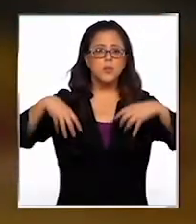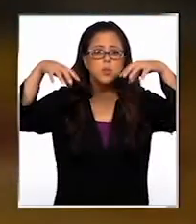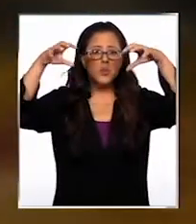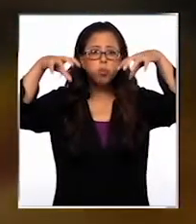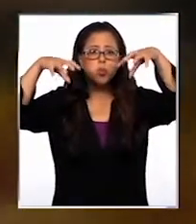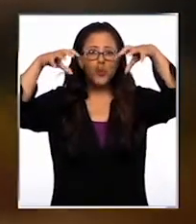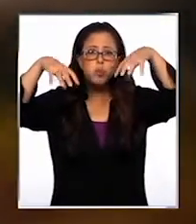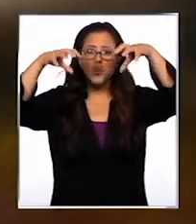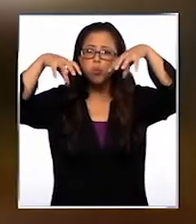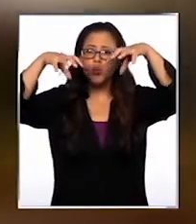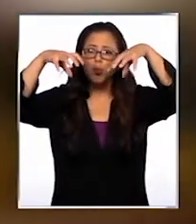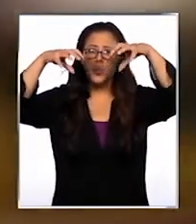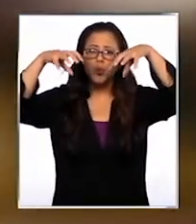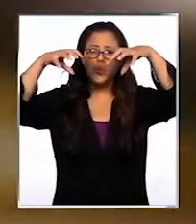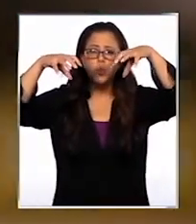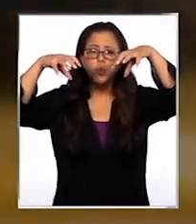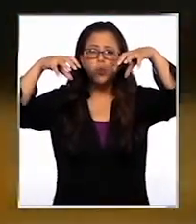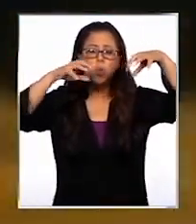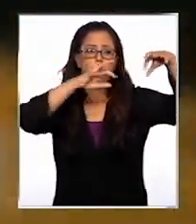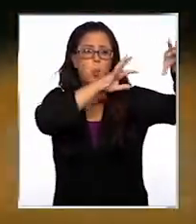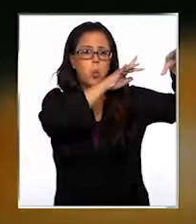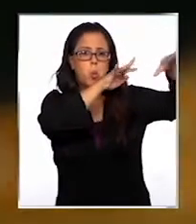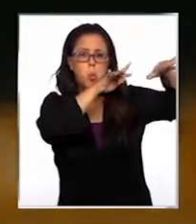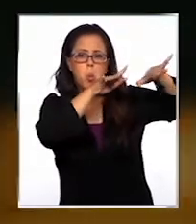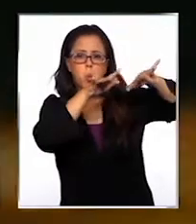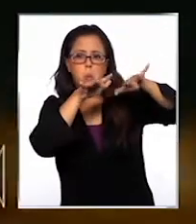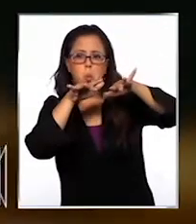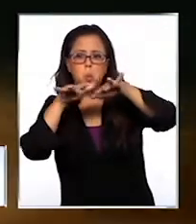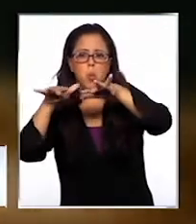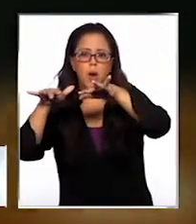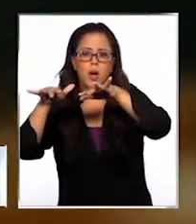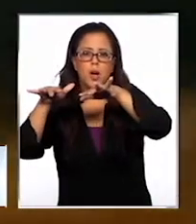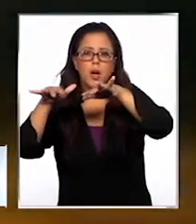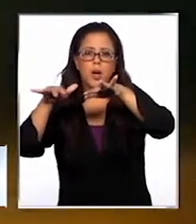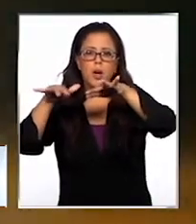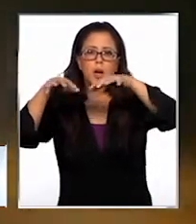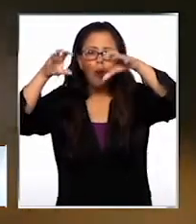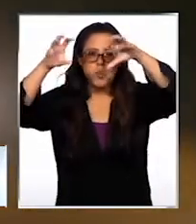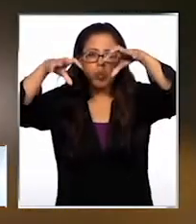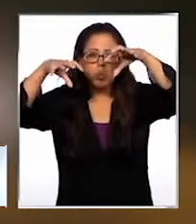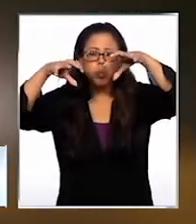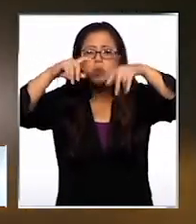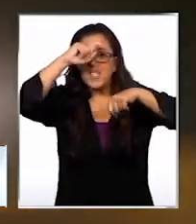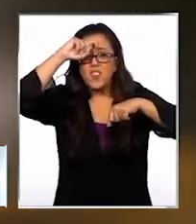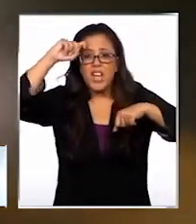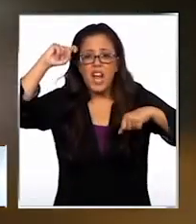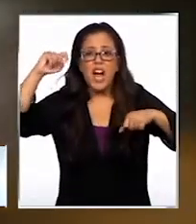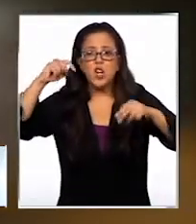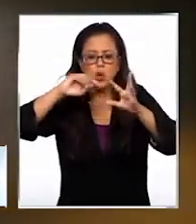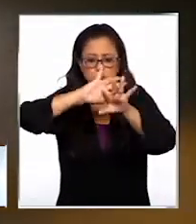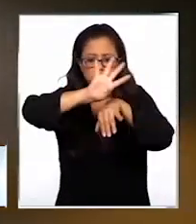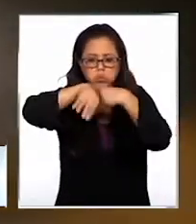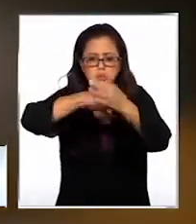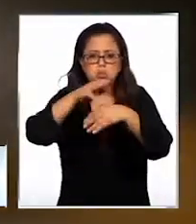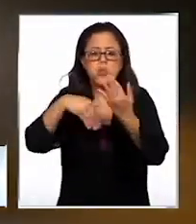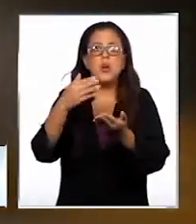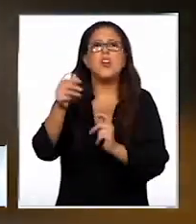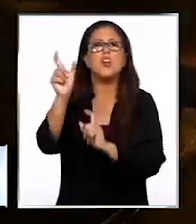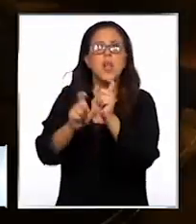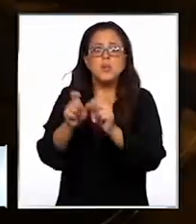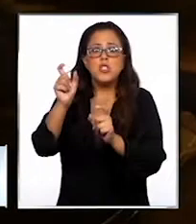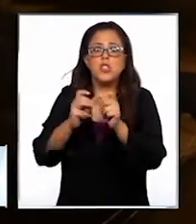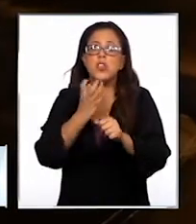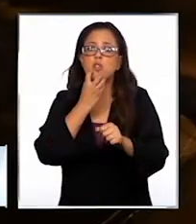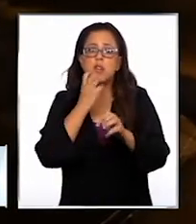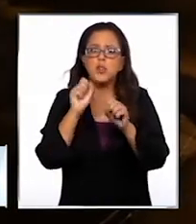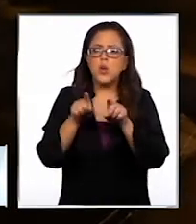Lloviznas producidas por la famosa vaguada costera con ayuda del fenómeno de lluvias estivales, una combinación que hizo que los